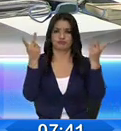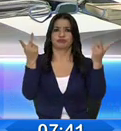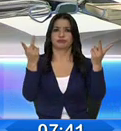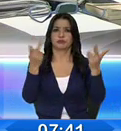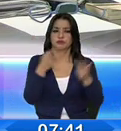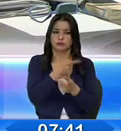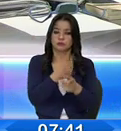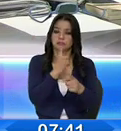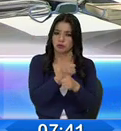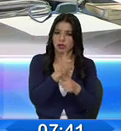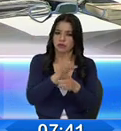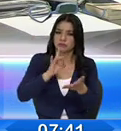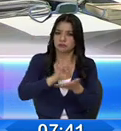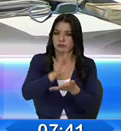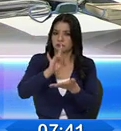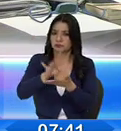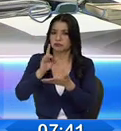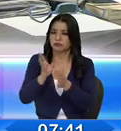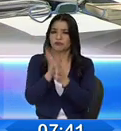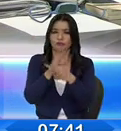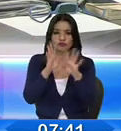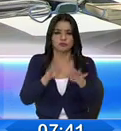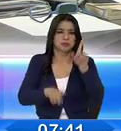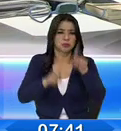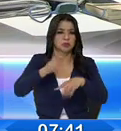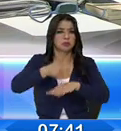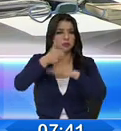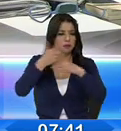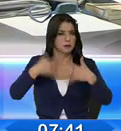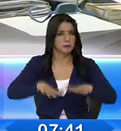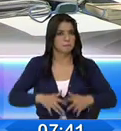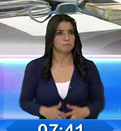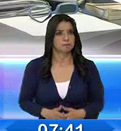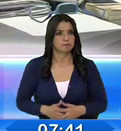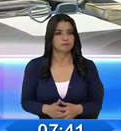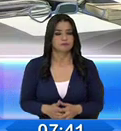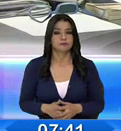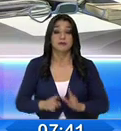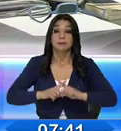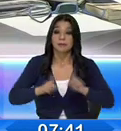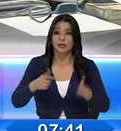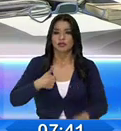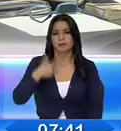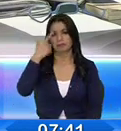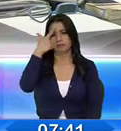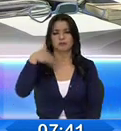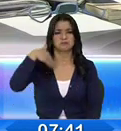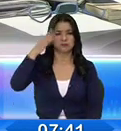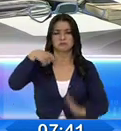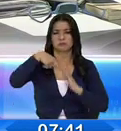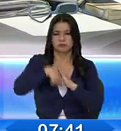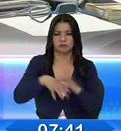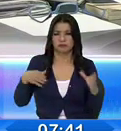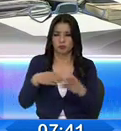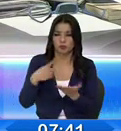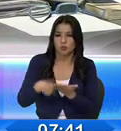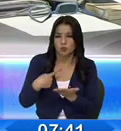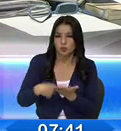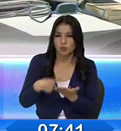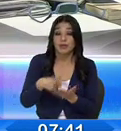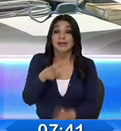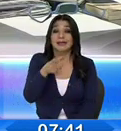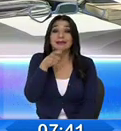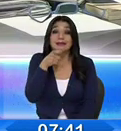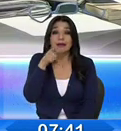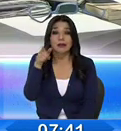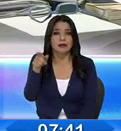se sucedió la sensación de funciones de varias autoridades no me parece que la discusión es más de fondo independientemente de quién al